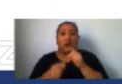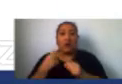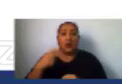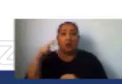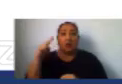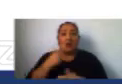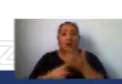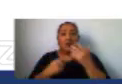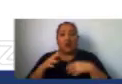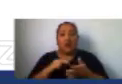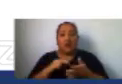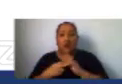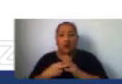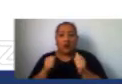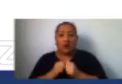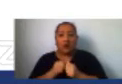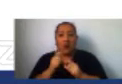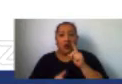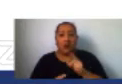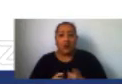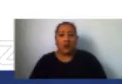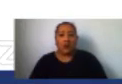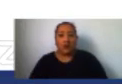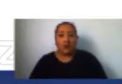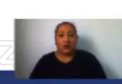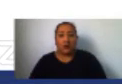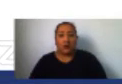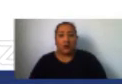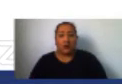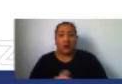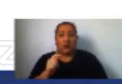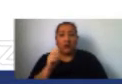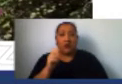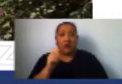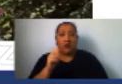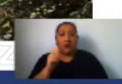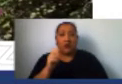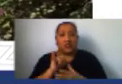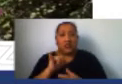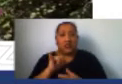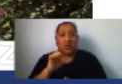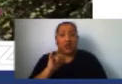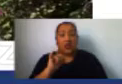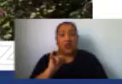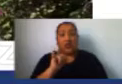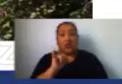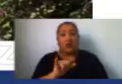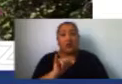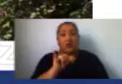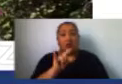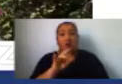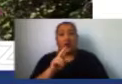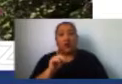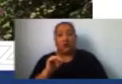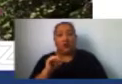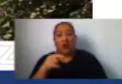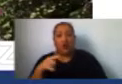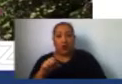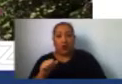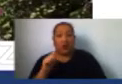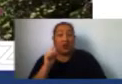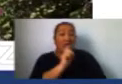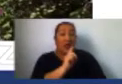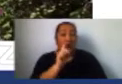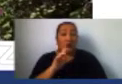sin control por las fronteras de Naranjos, Tocache y Yurimaguas. La Defensoría del Pueblo en cada uno de estos aspectos